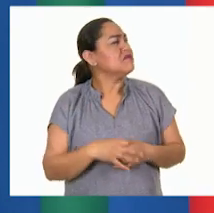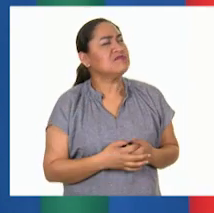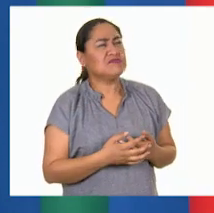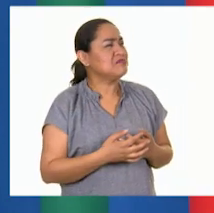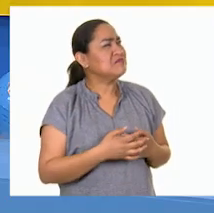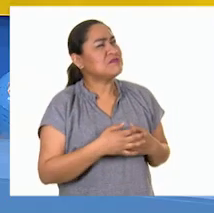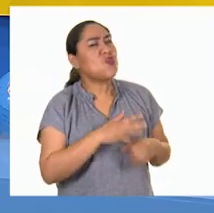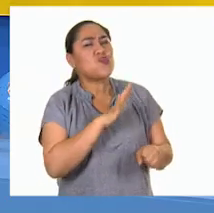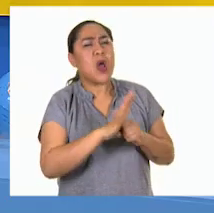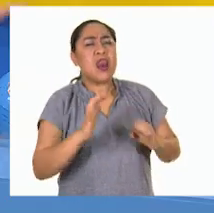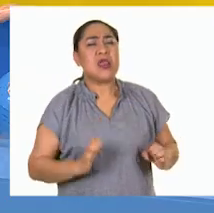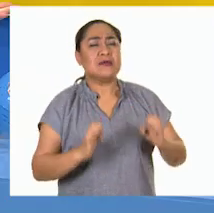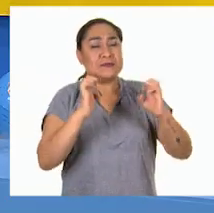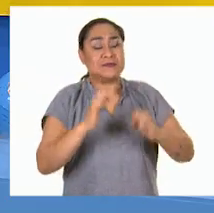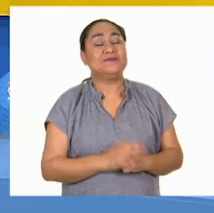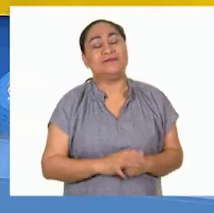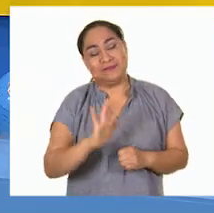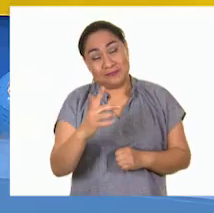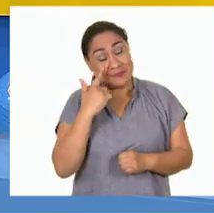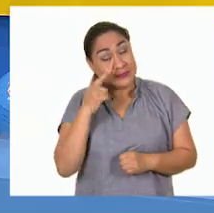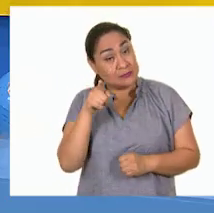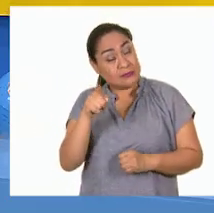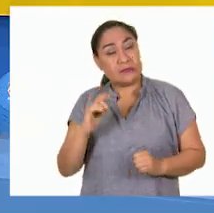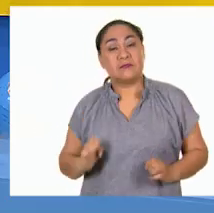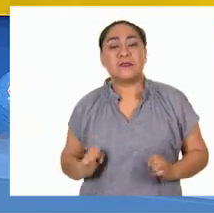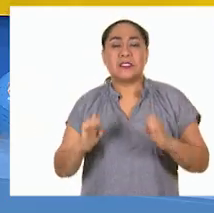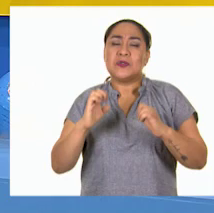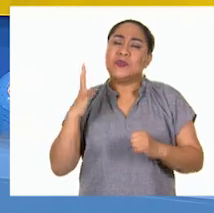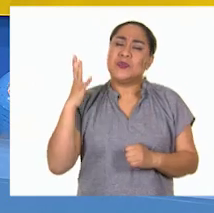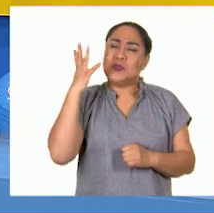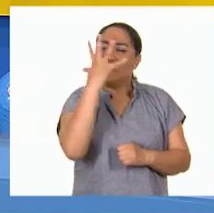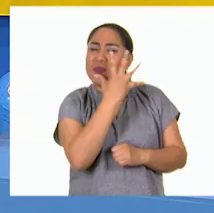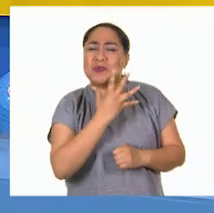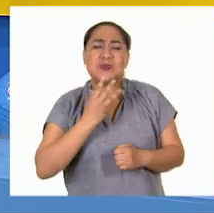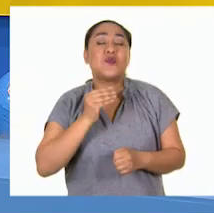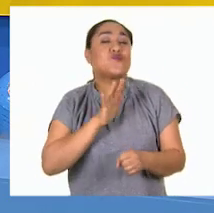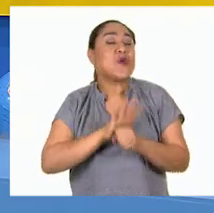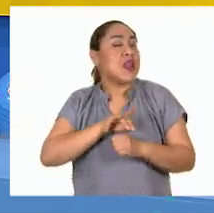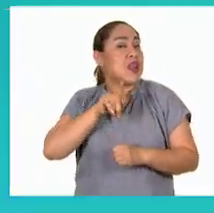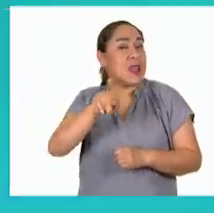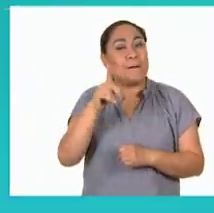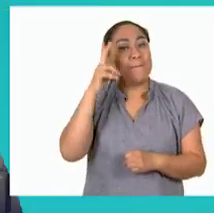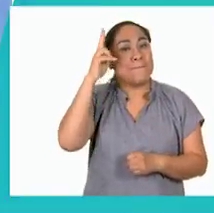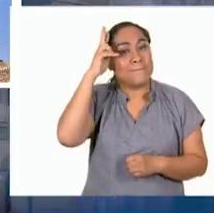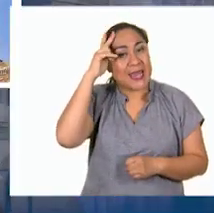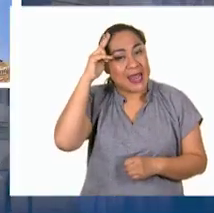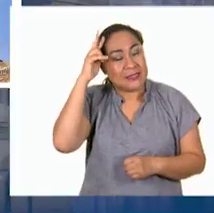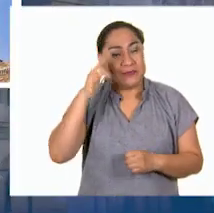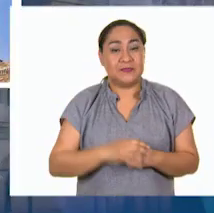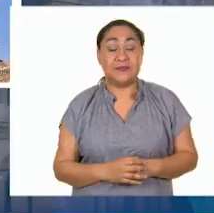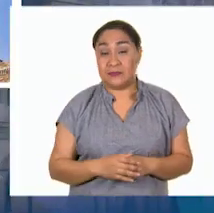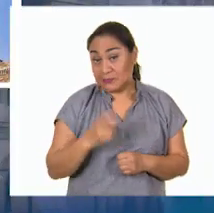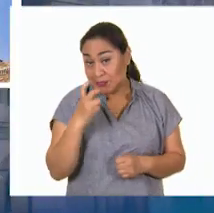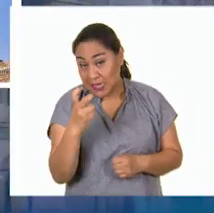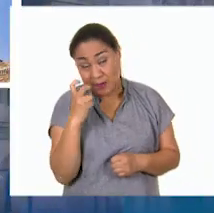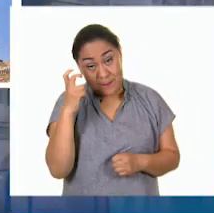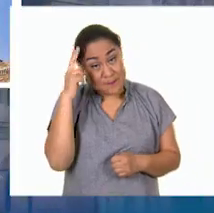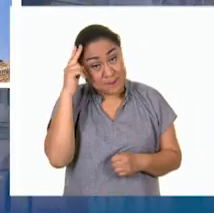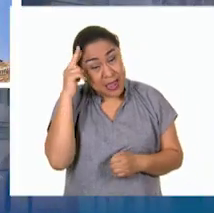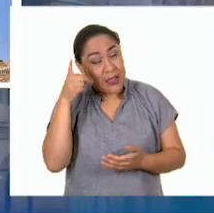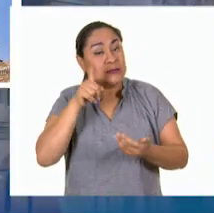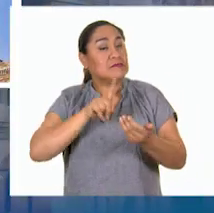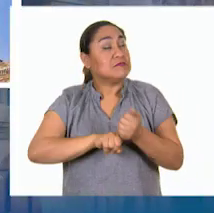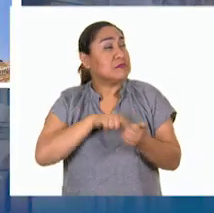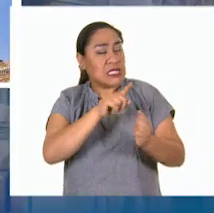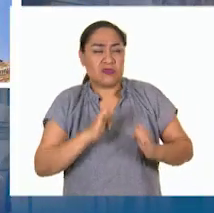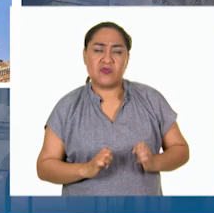maestra? Pues fue nada más y nada menos que el hermosísimo Palacio de Bellas Artes. El Palacio de Bellas Artes es uno de los